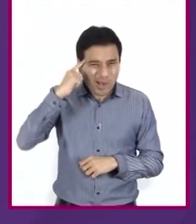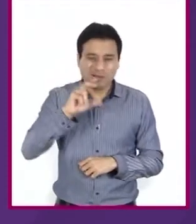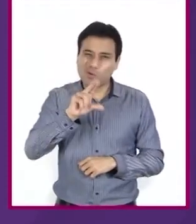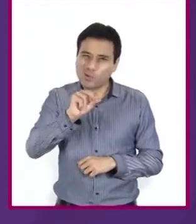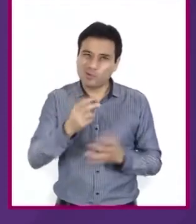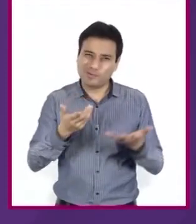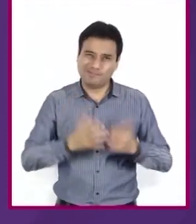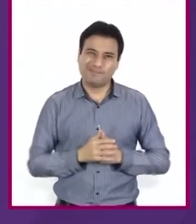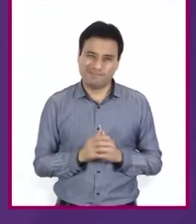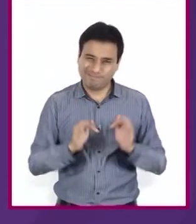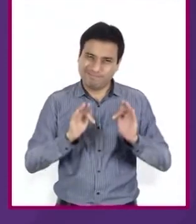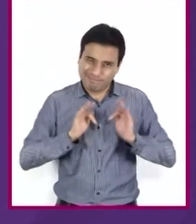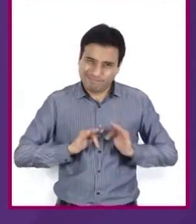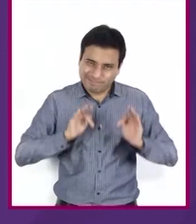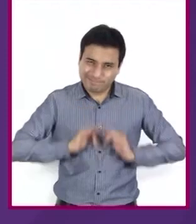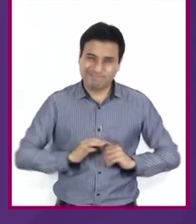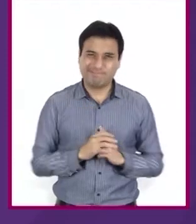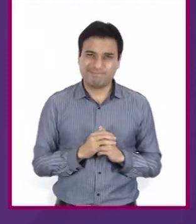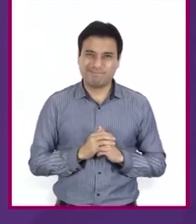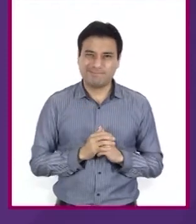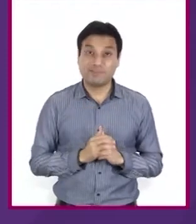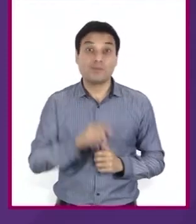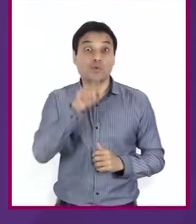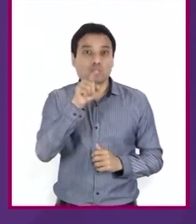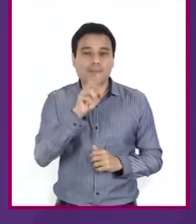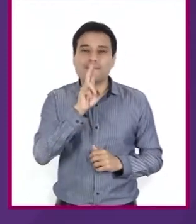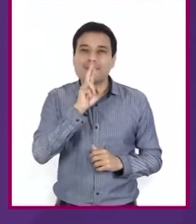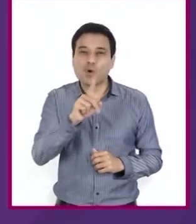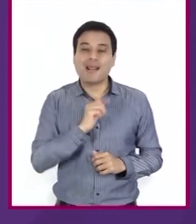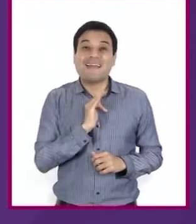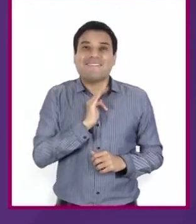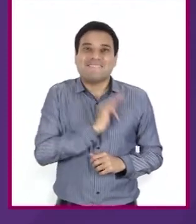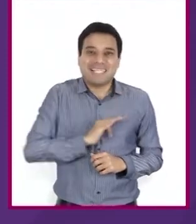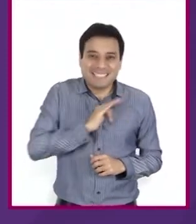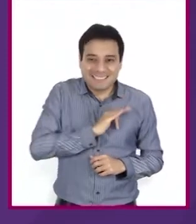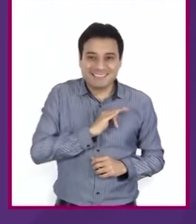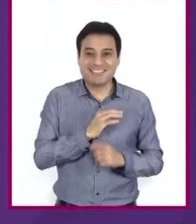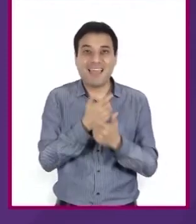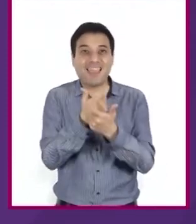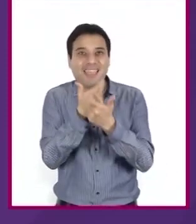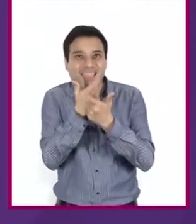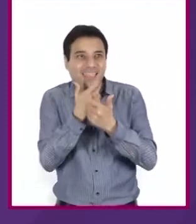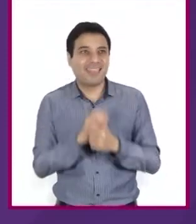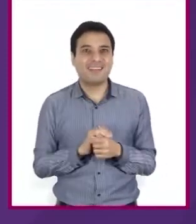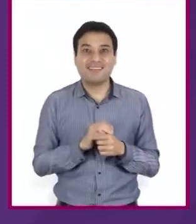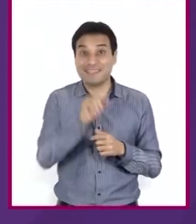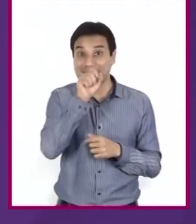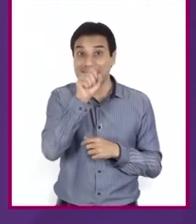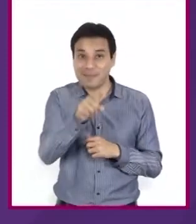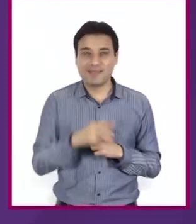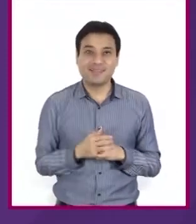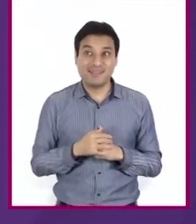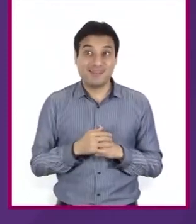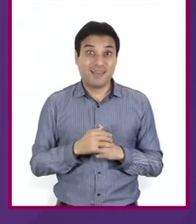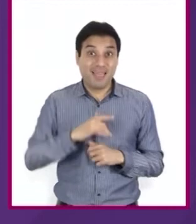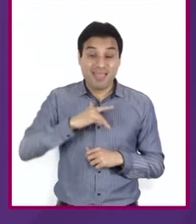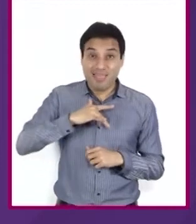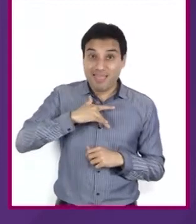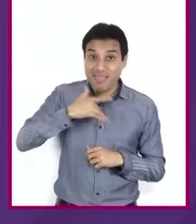solución. Los momentos de felicidad, risa y en especial el